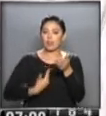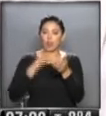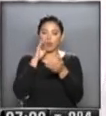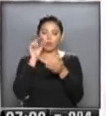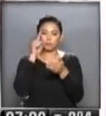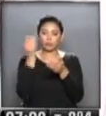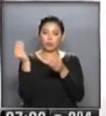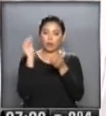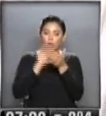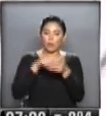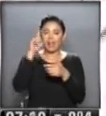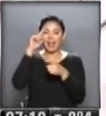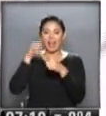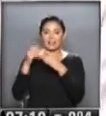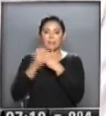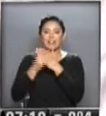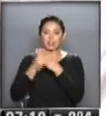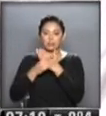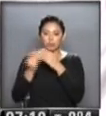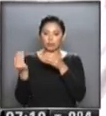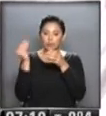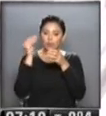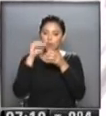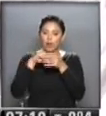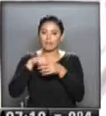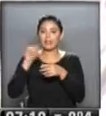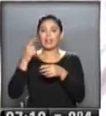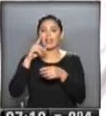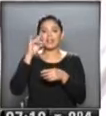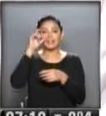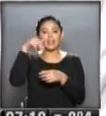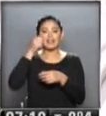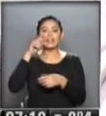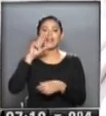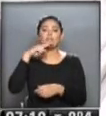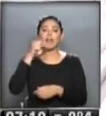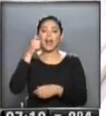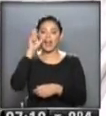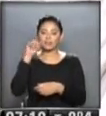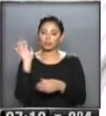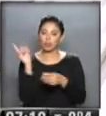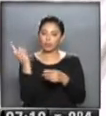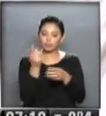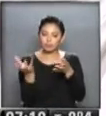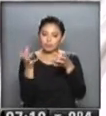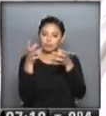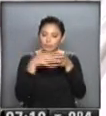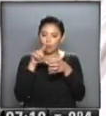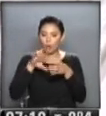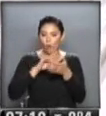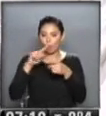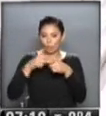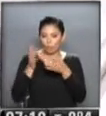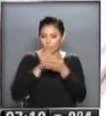el exministro Roberto Lavagna y el diputado Francisco de Narváez. También en referencia al armado del frente opositor, Argüello